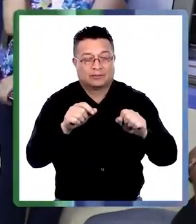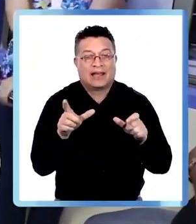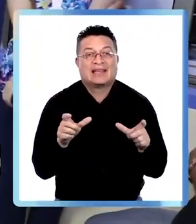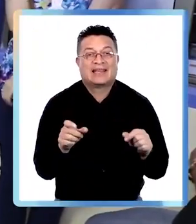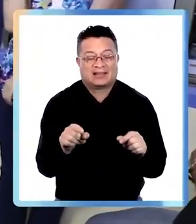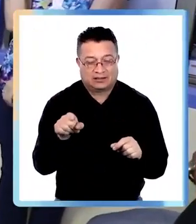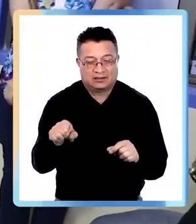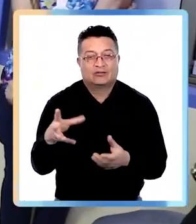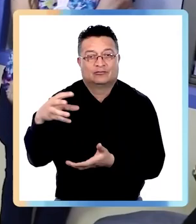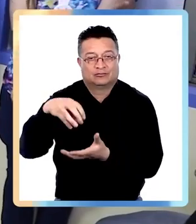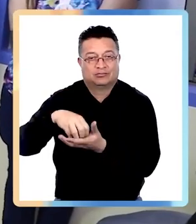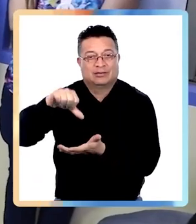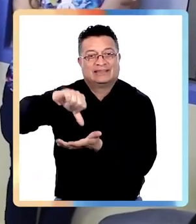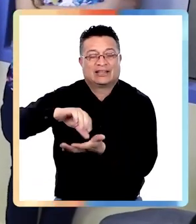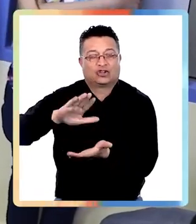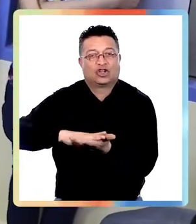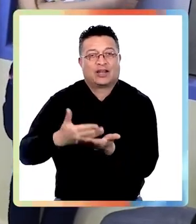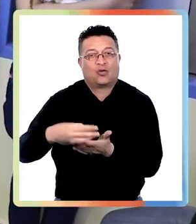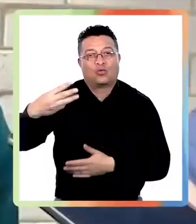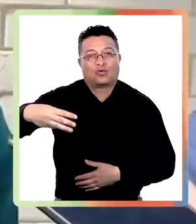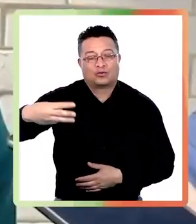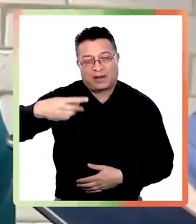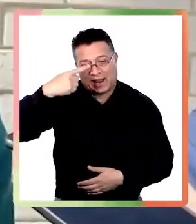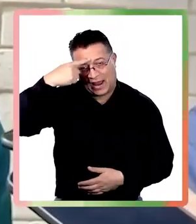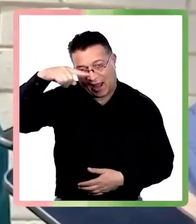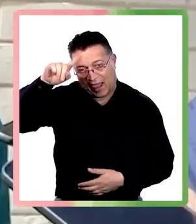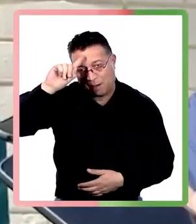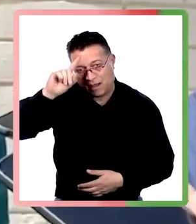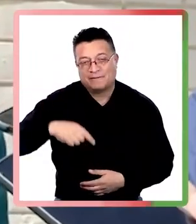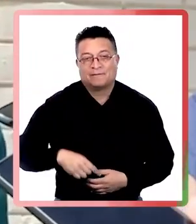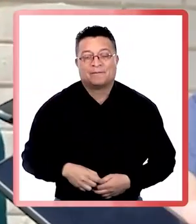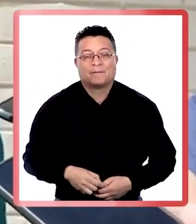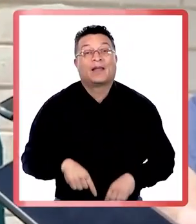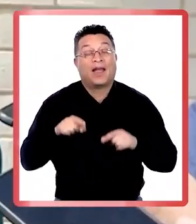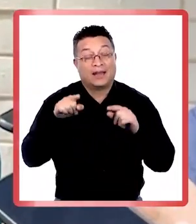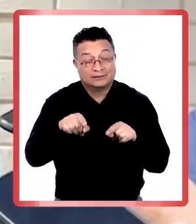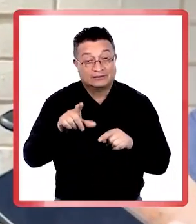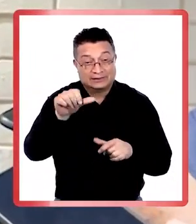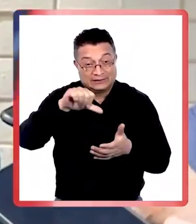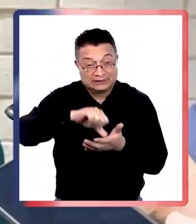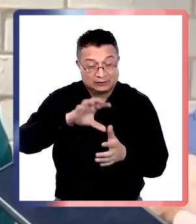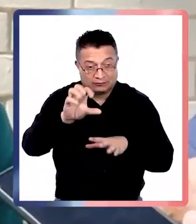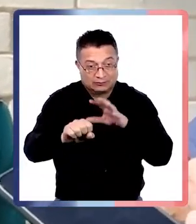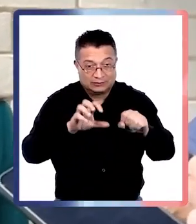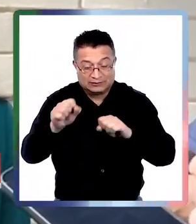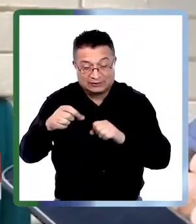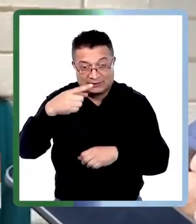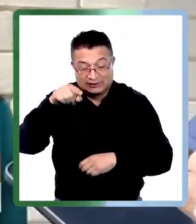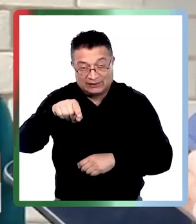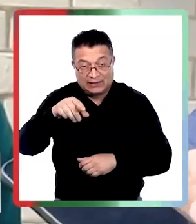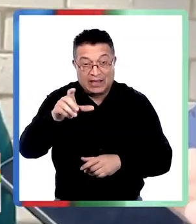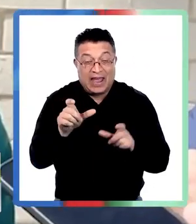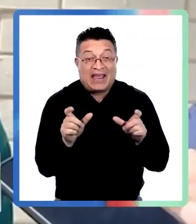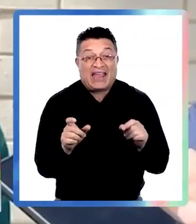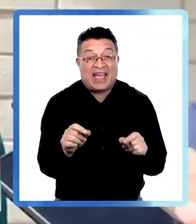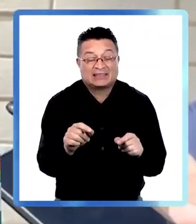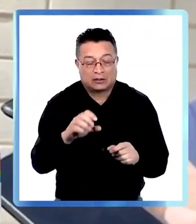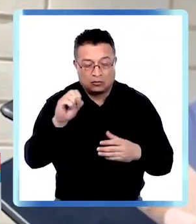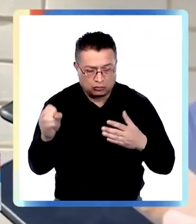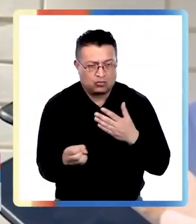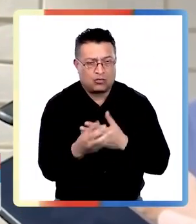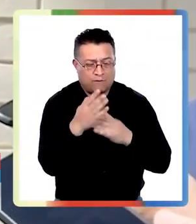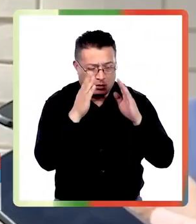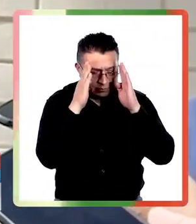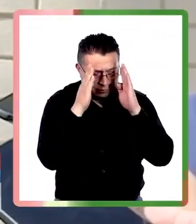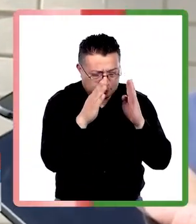parte del Centro de Salud Municipal de Calama. El Centro de Pesquisa del Cáncer, que es una actividad innovadora con un enfoque